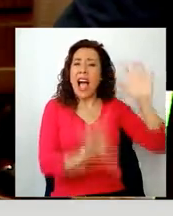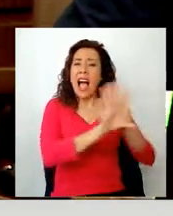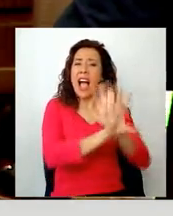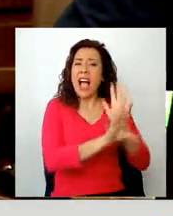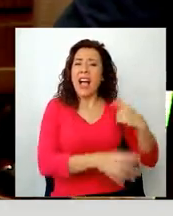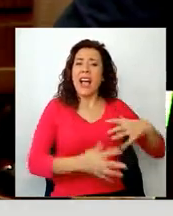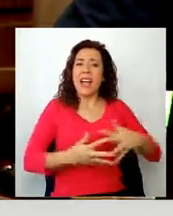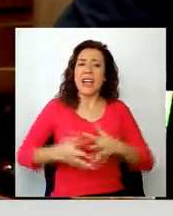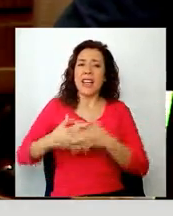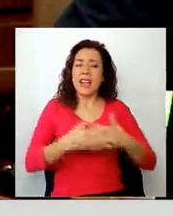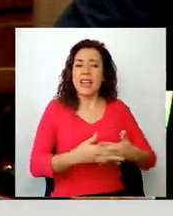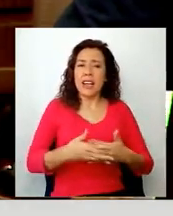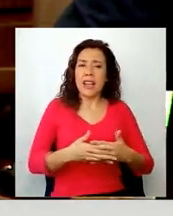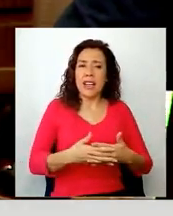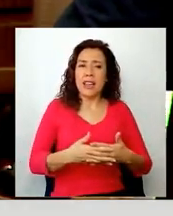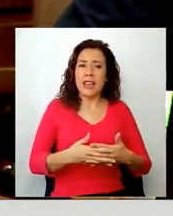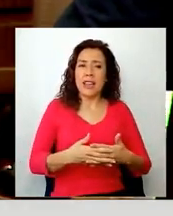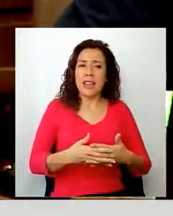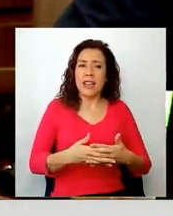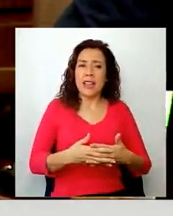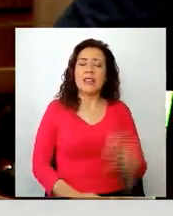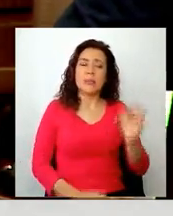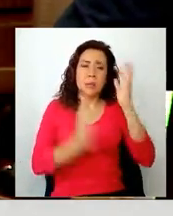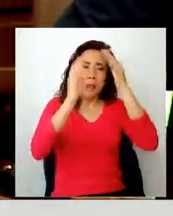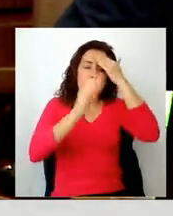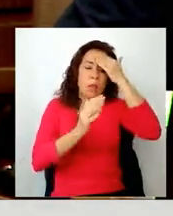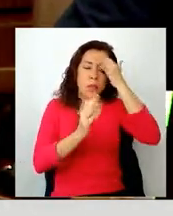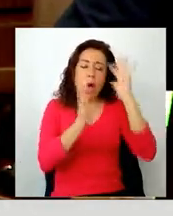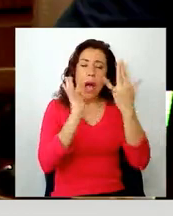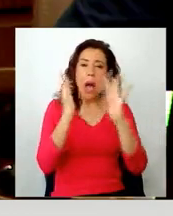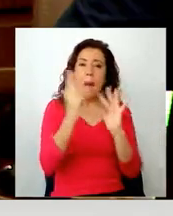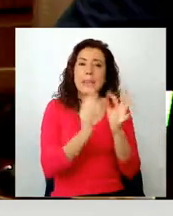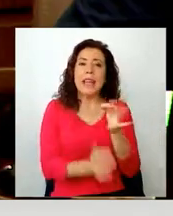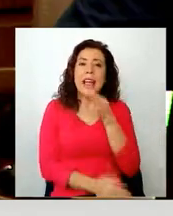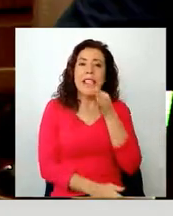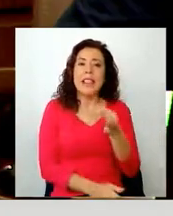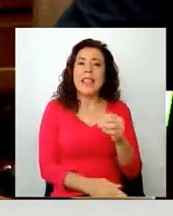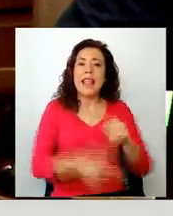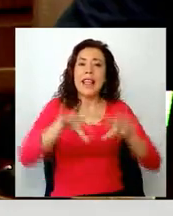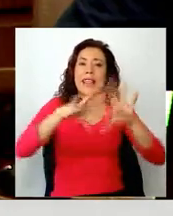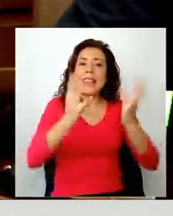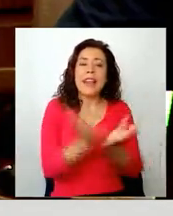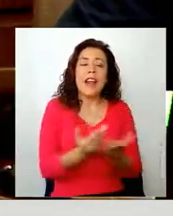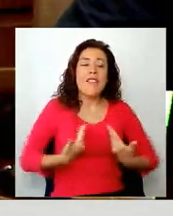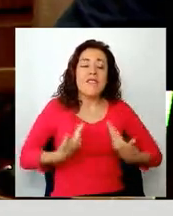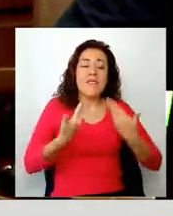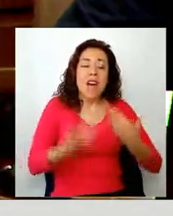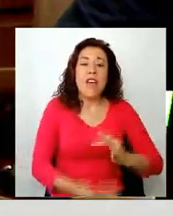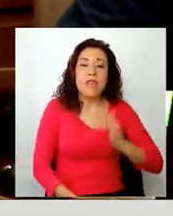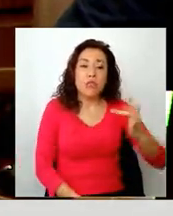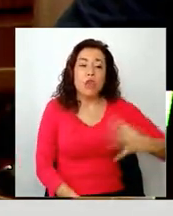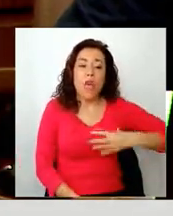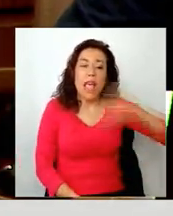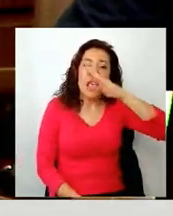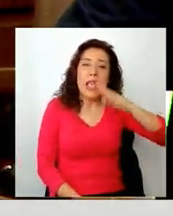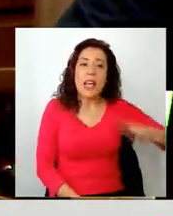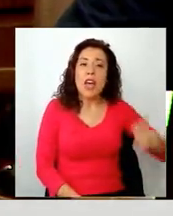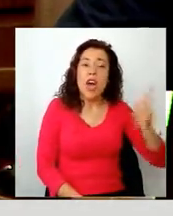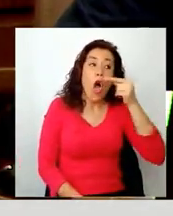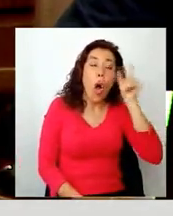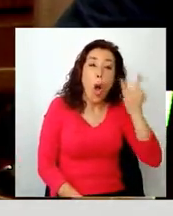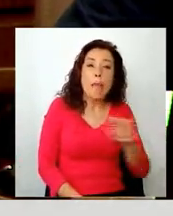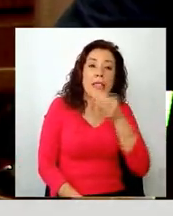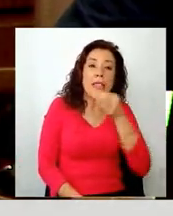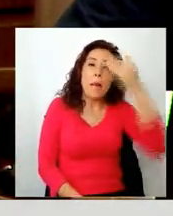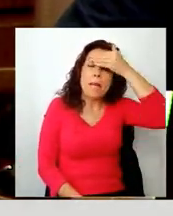normalmente estamos preocupados al medio ambiente dice que planeta le vamos a dejar a nuestros hijos él dice preocupémonos